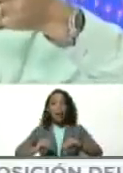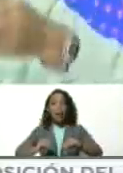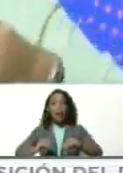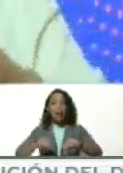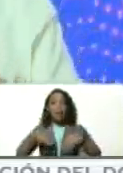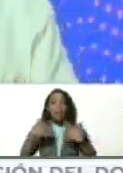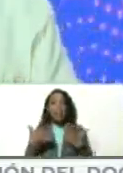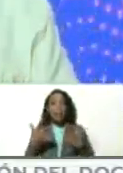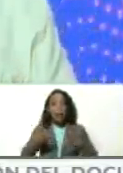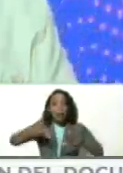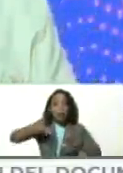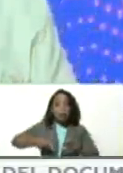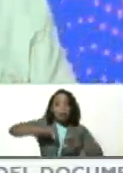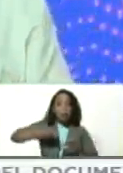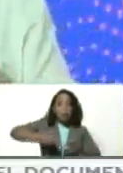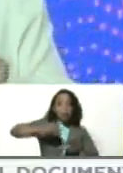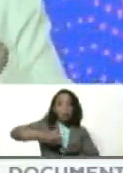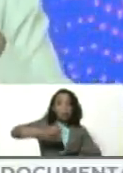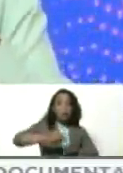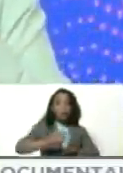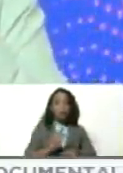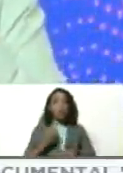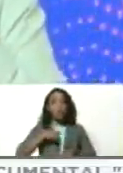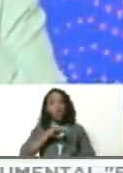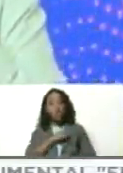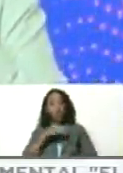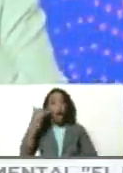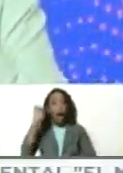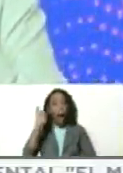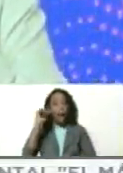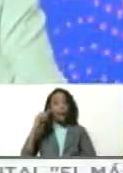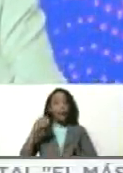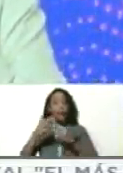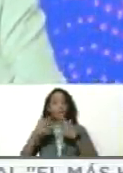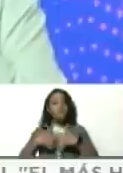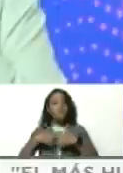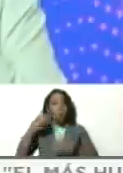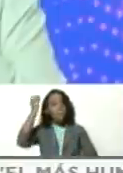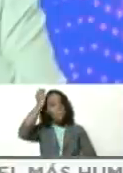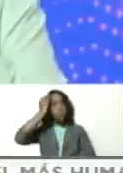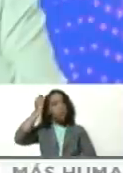de qué cortar. Y nosotros estamos en el análisis.